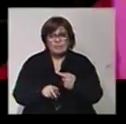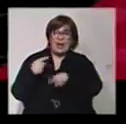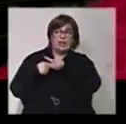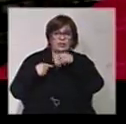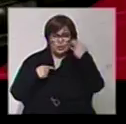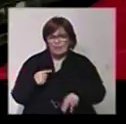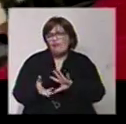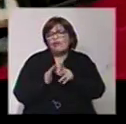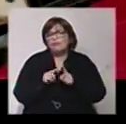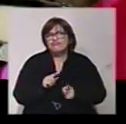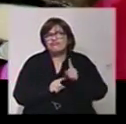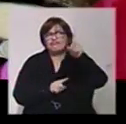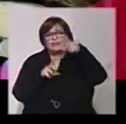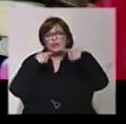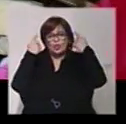luna.